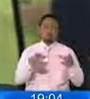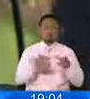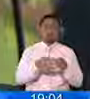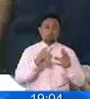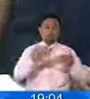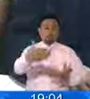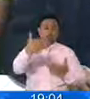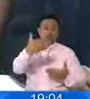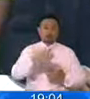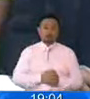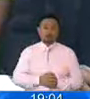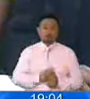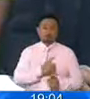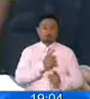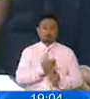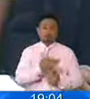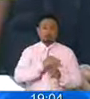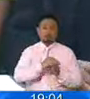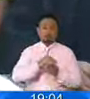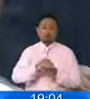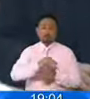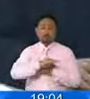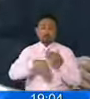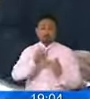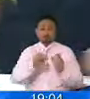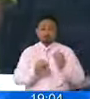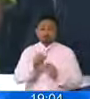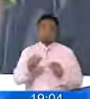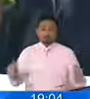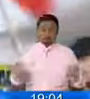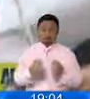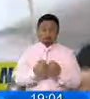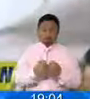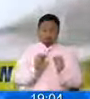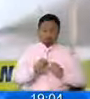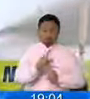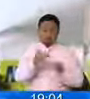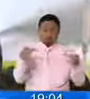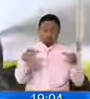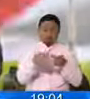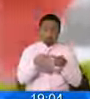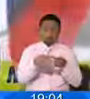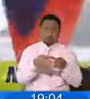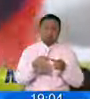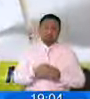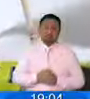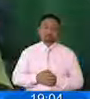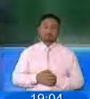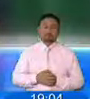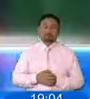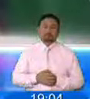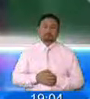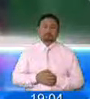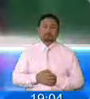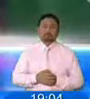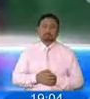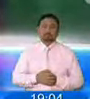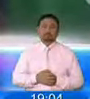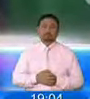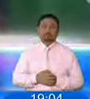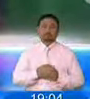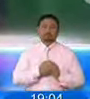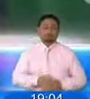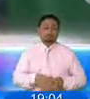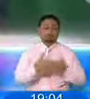e histórico. Por ello invitan a todas las fuerzas que quieran unírseles para que se agrupen alrededor del partido. Abrimos